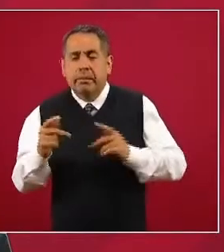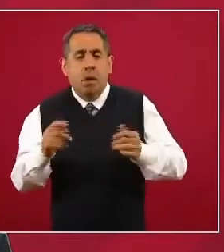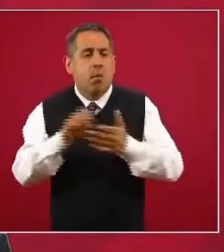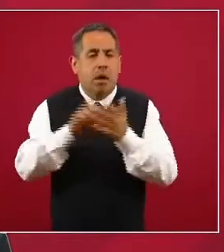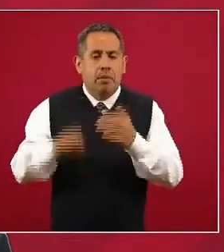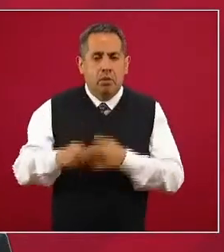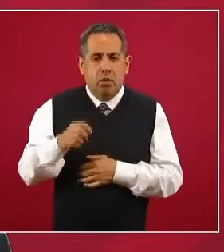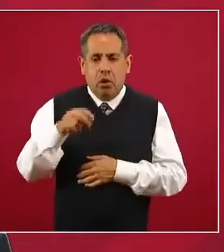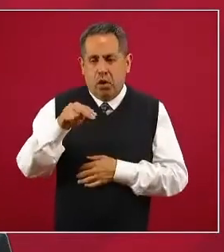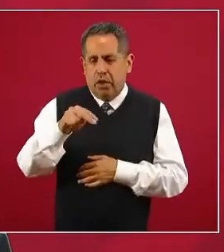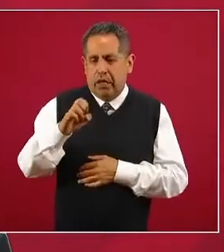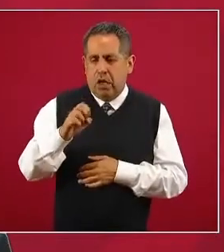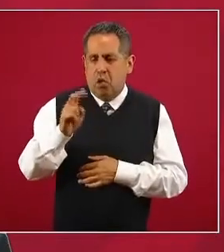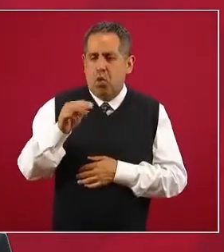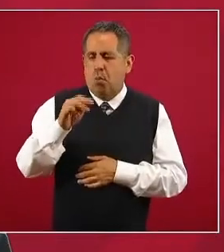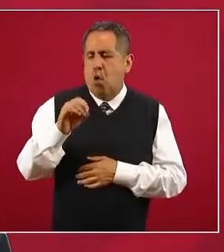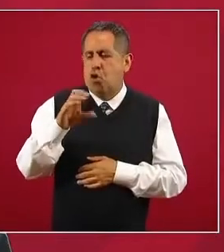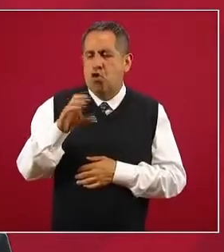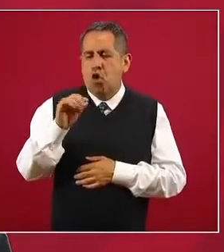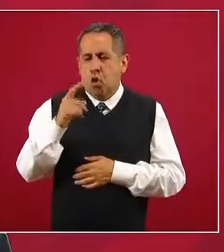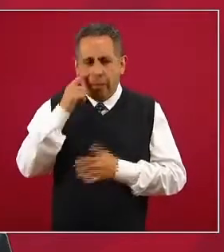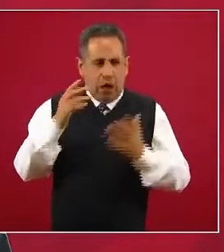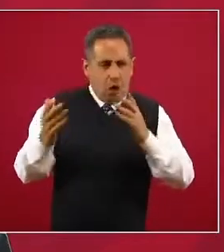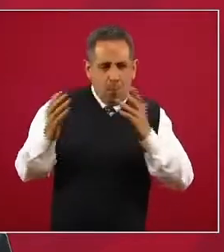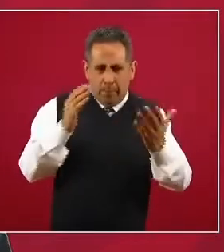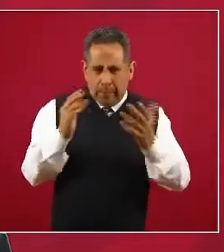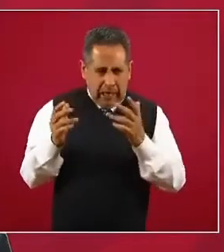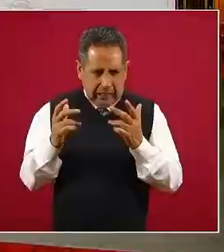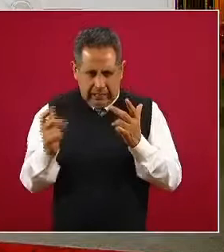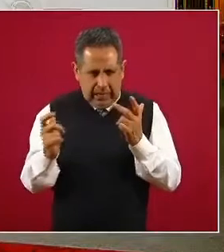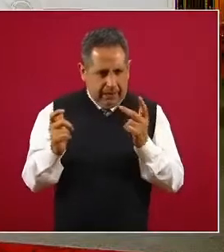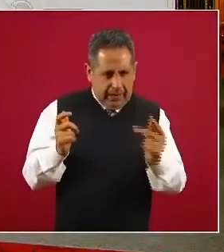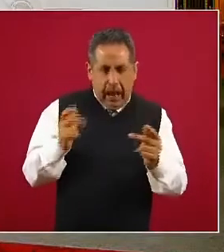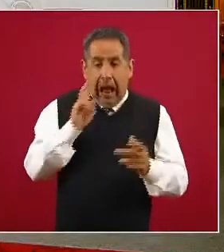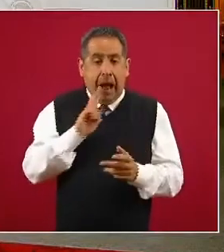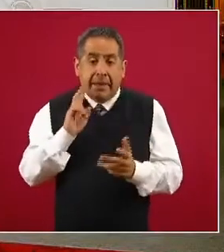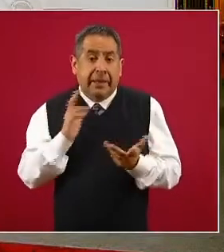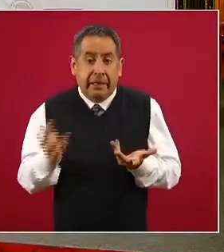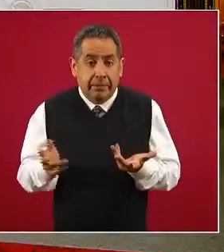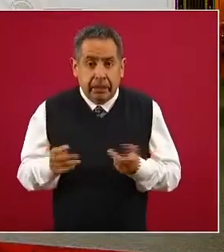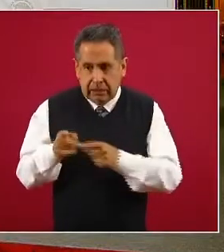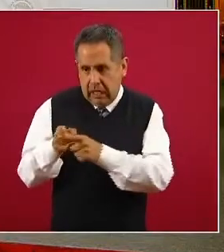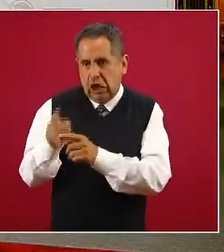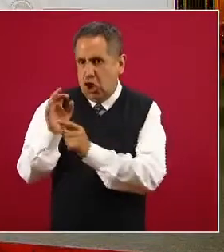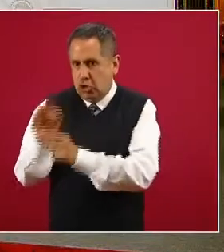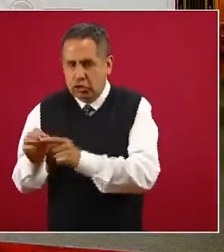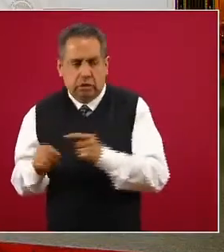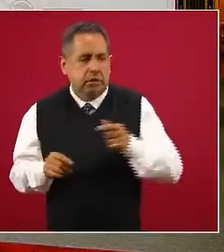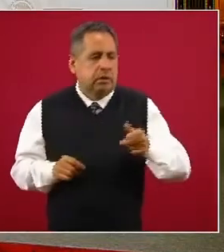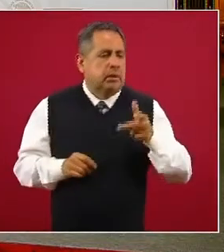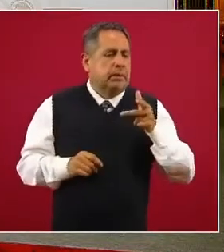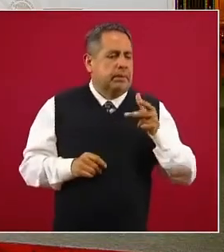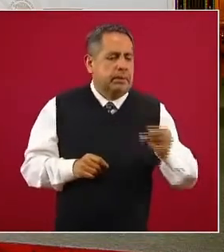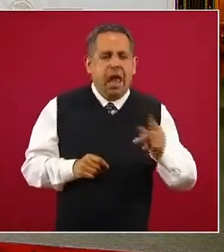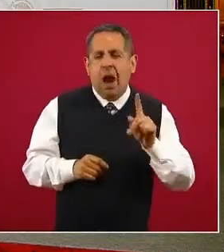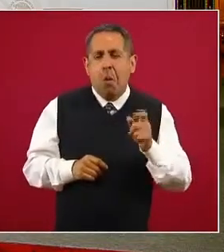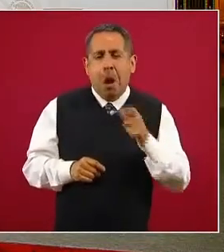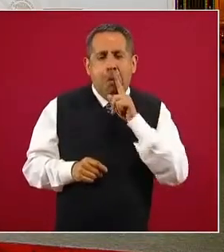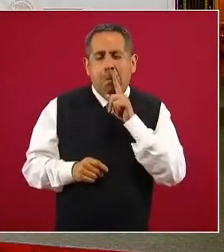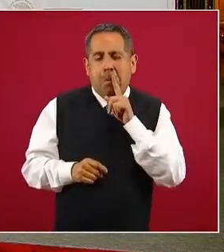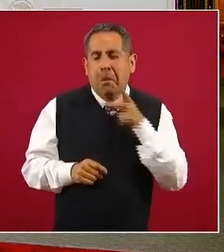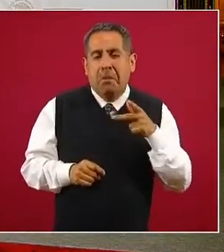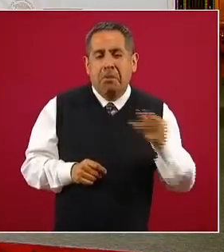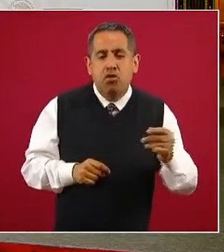ejemplo, la vacuna contra el neumococo, para poder comparar, dado que La solución inyectable, el agua inyectable,